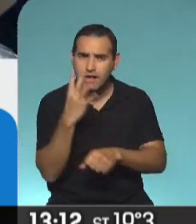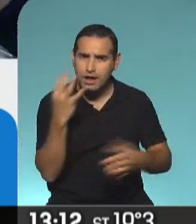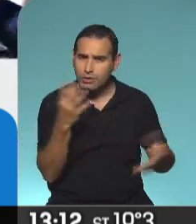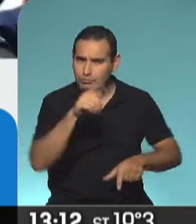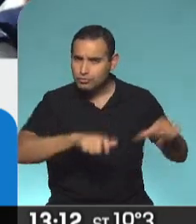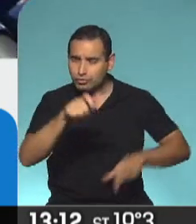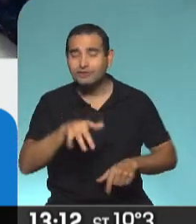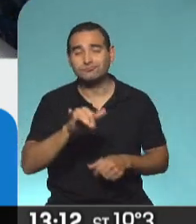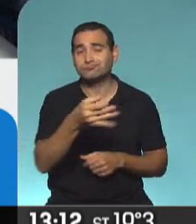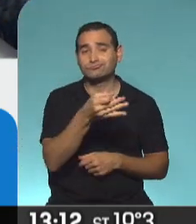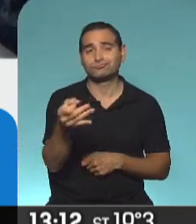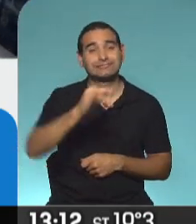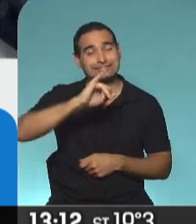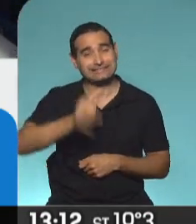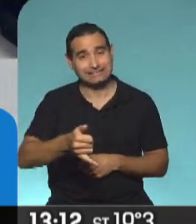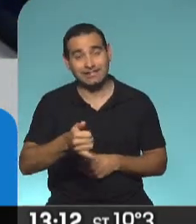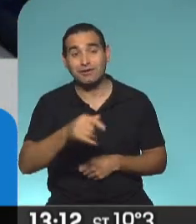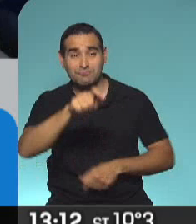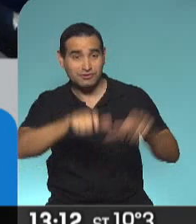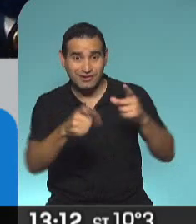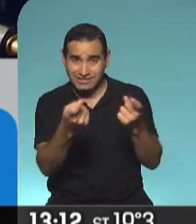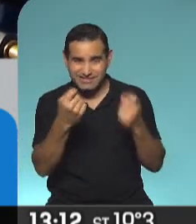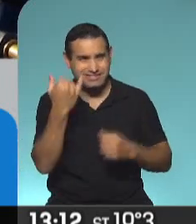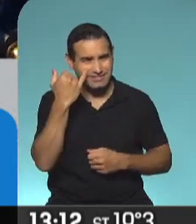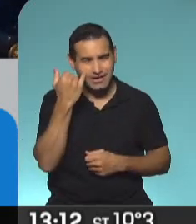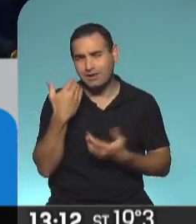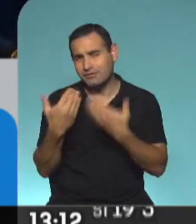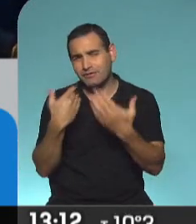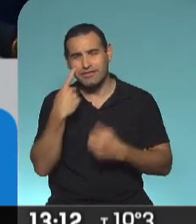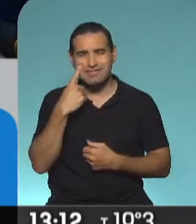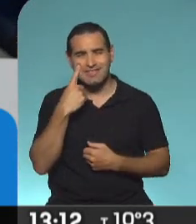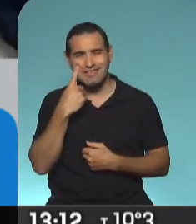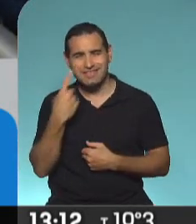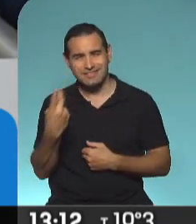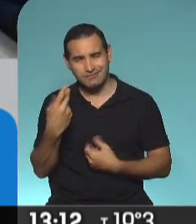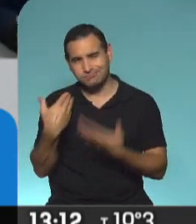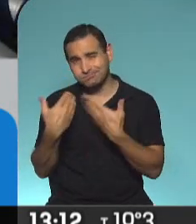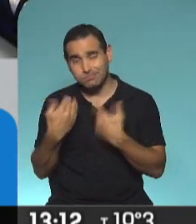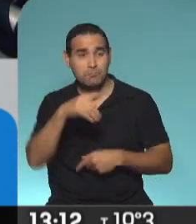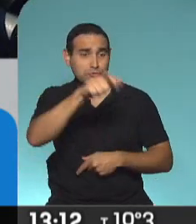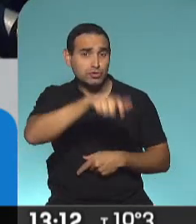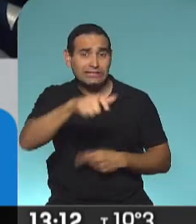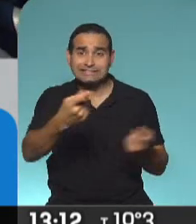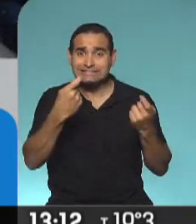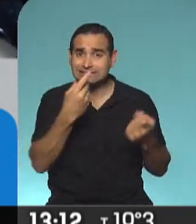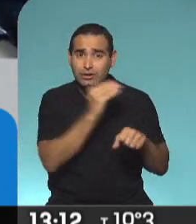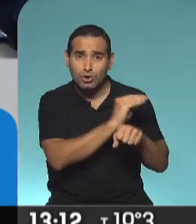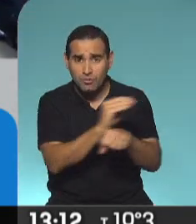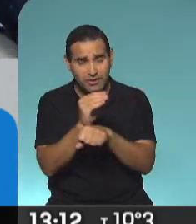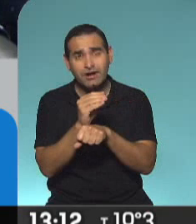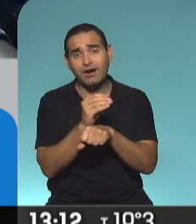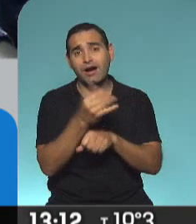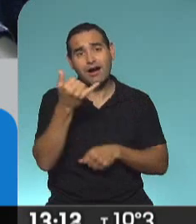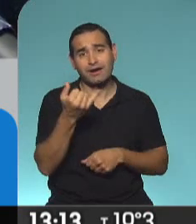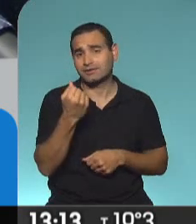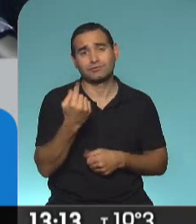gente? Sí, está aquellos que necesitan, ya estuve hablando con el intendente, aquellos que necesitan algún tipo de asistencia, para eso está